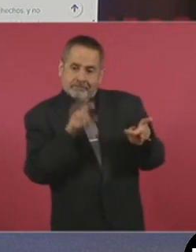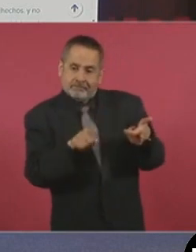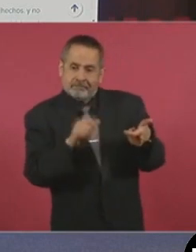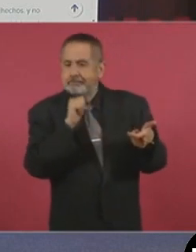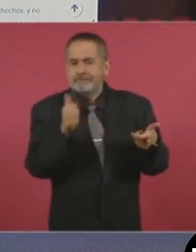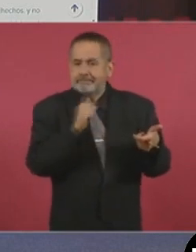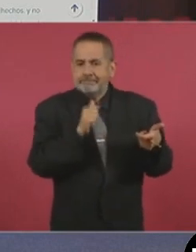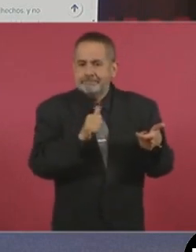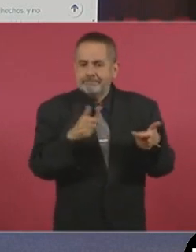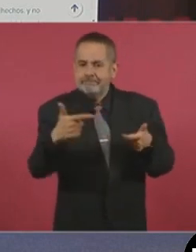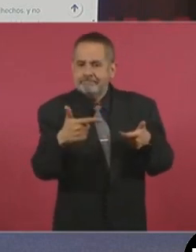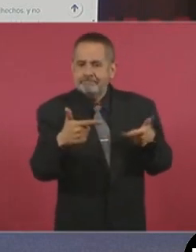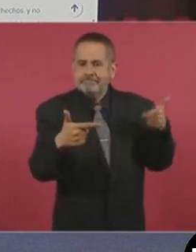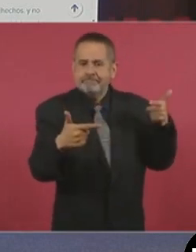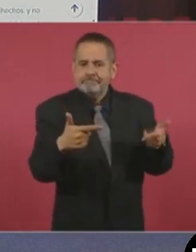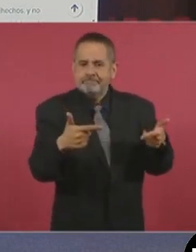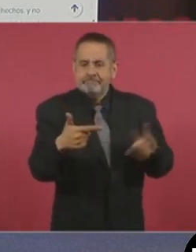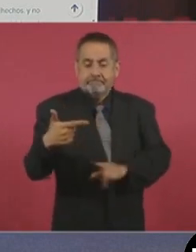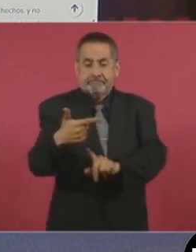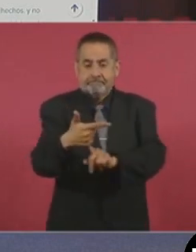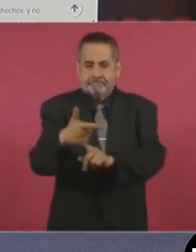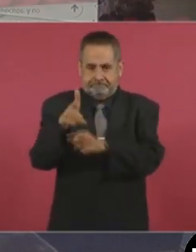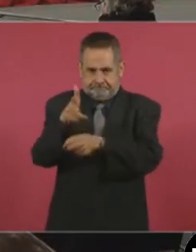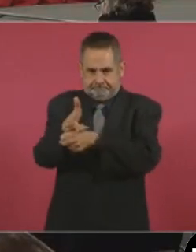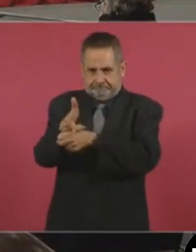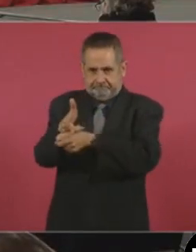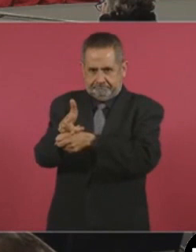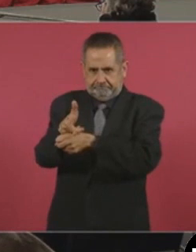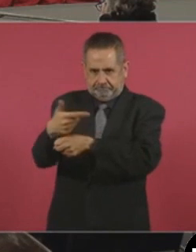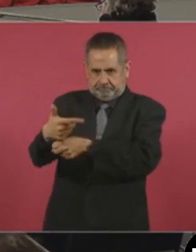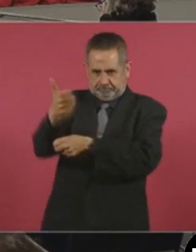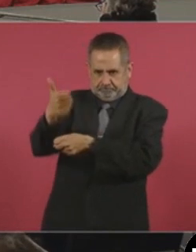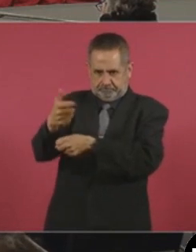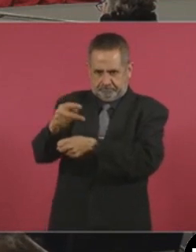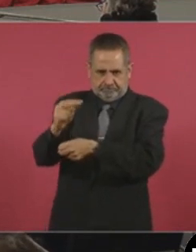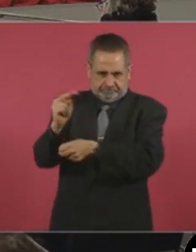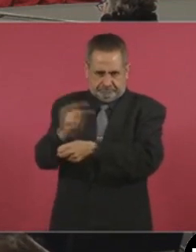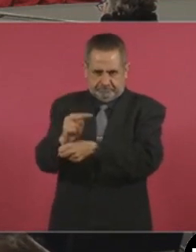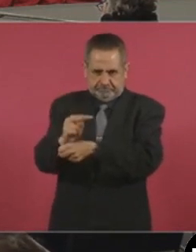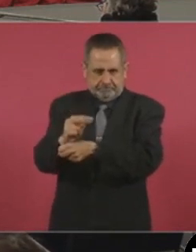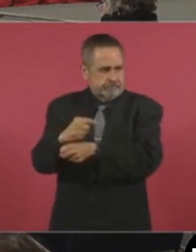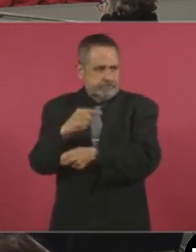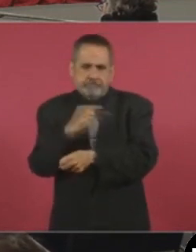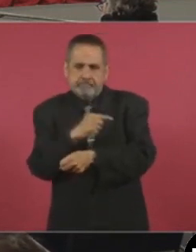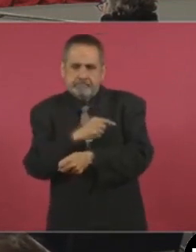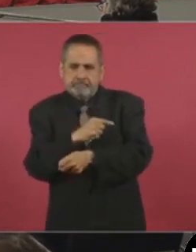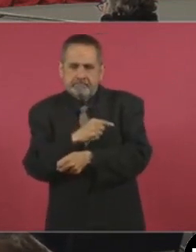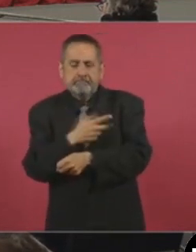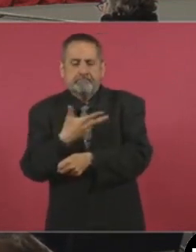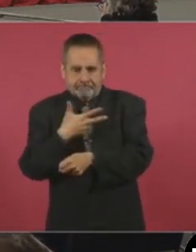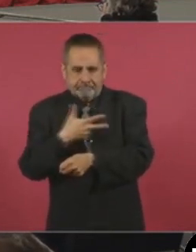hallaba en un ángulo totalmente distinto, razón por lo cual no podía